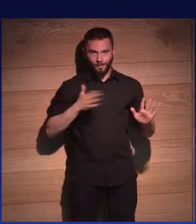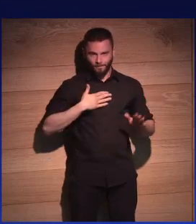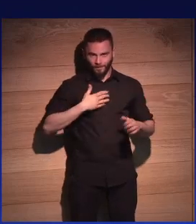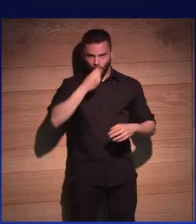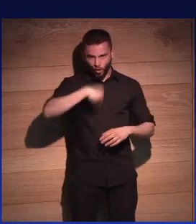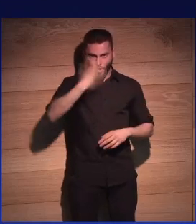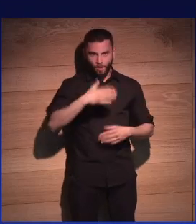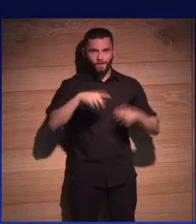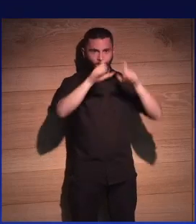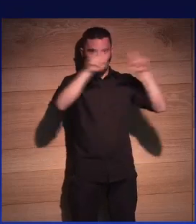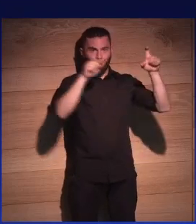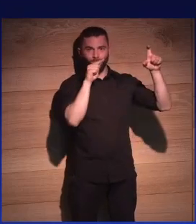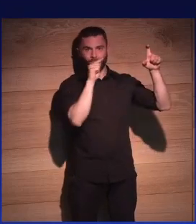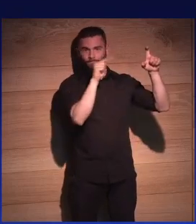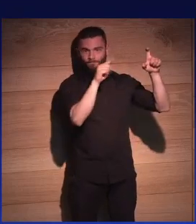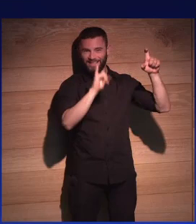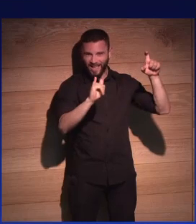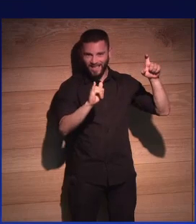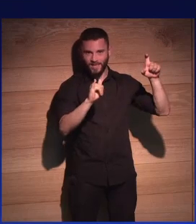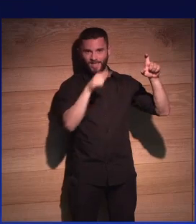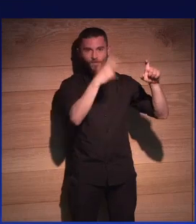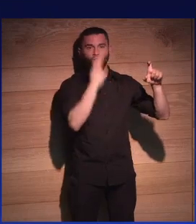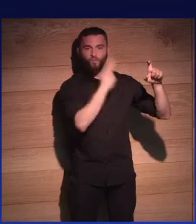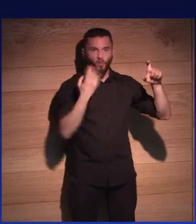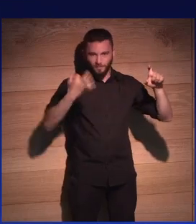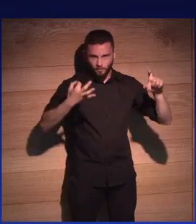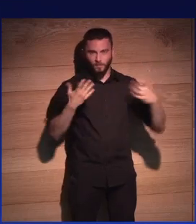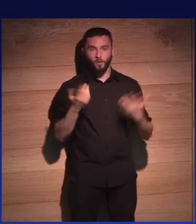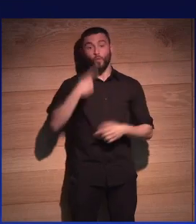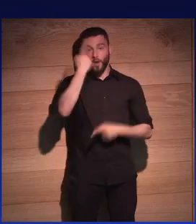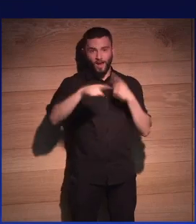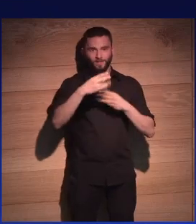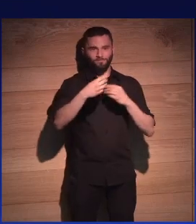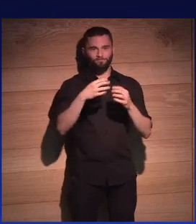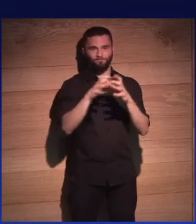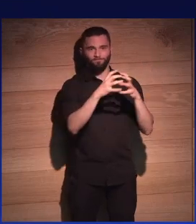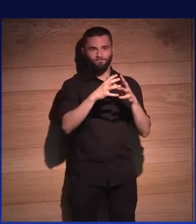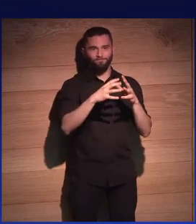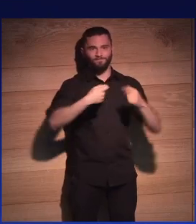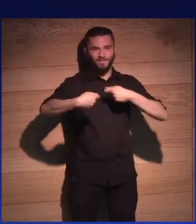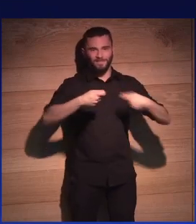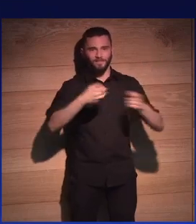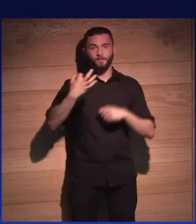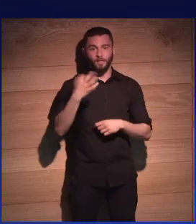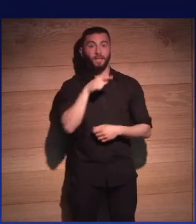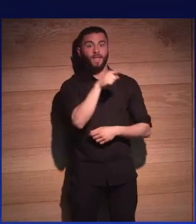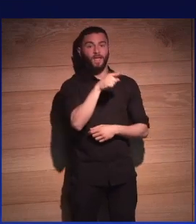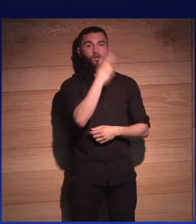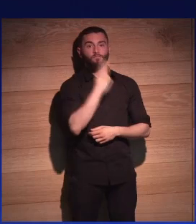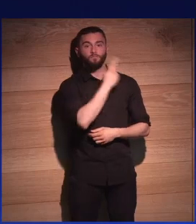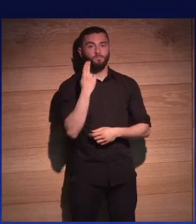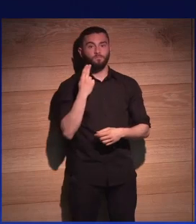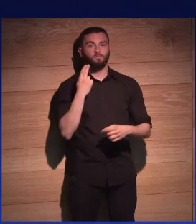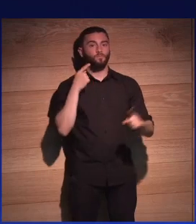encantaría que hubiera una entidad y que ellos se comprometan. Por ejemplo, una cosa que tenemos pensado negociar es que ellos se comprometan a una autoridad